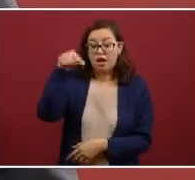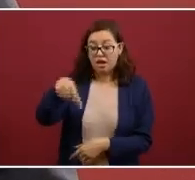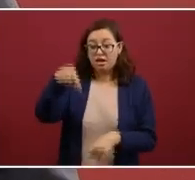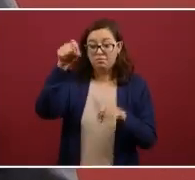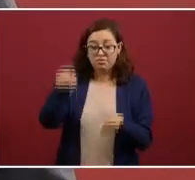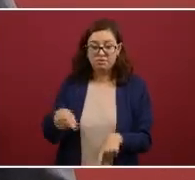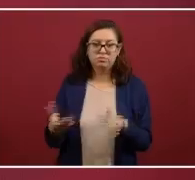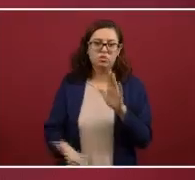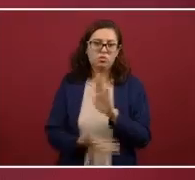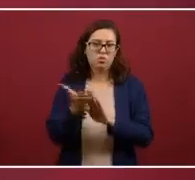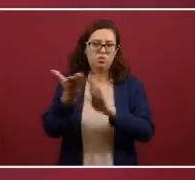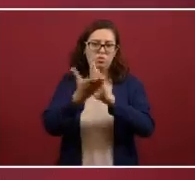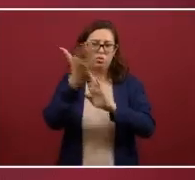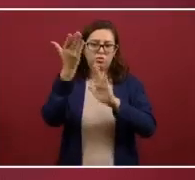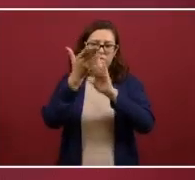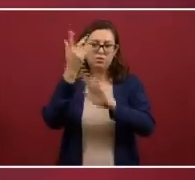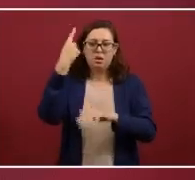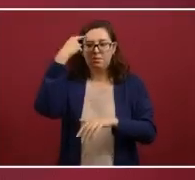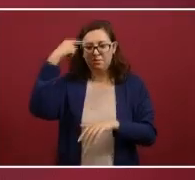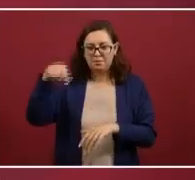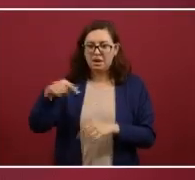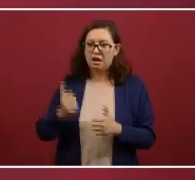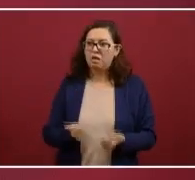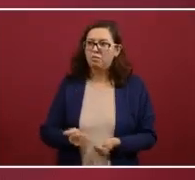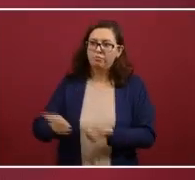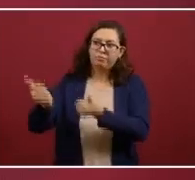refinería para que no salga